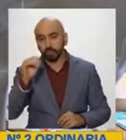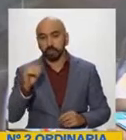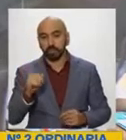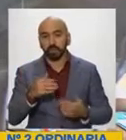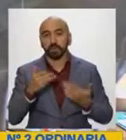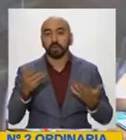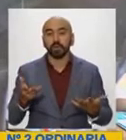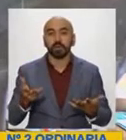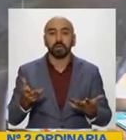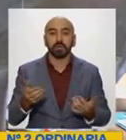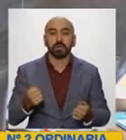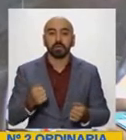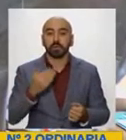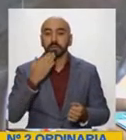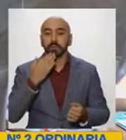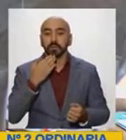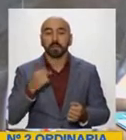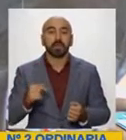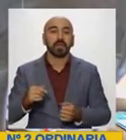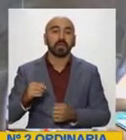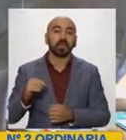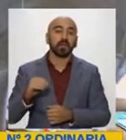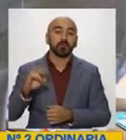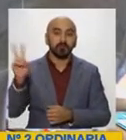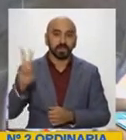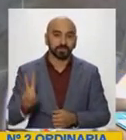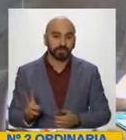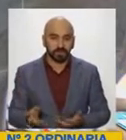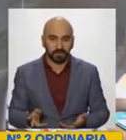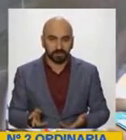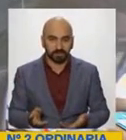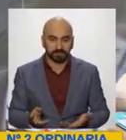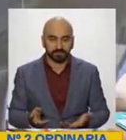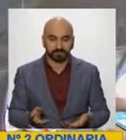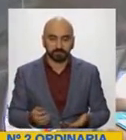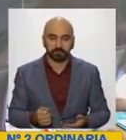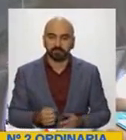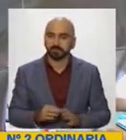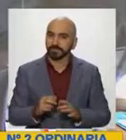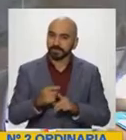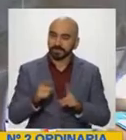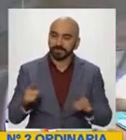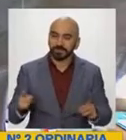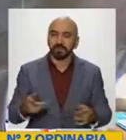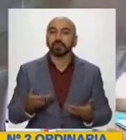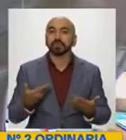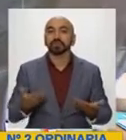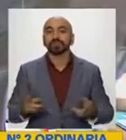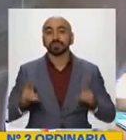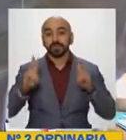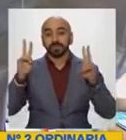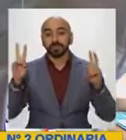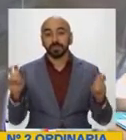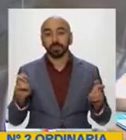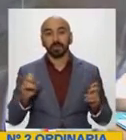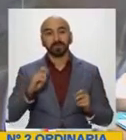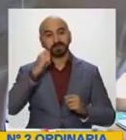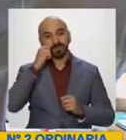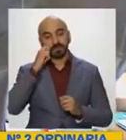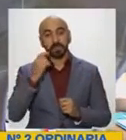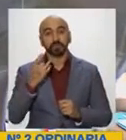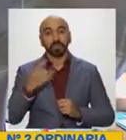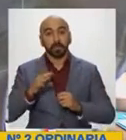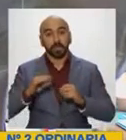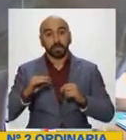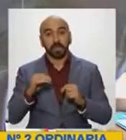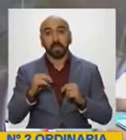decir, con los hermanos venezolanos. Entonces, el tema no es solo migratorio, el tema es